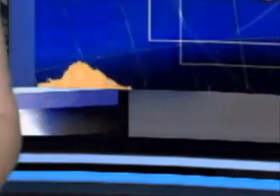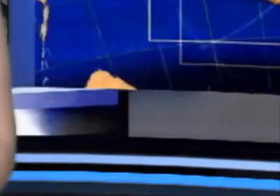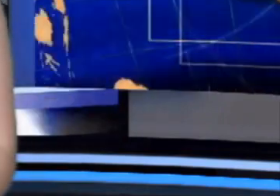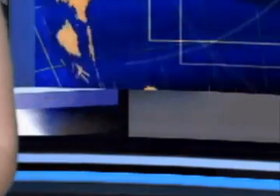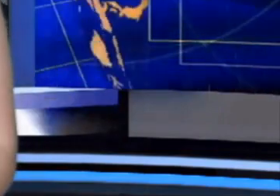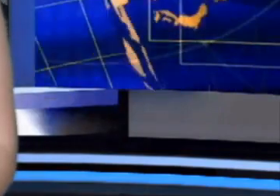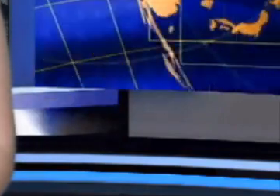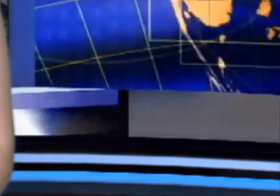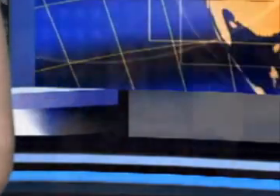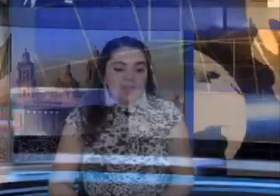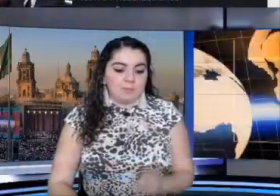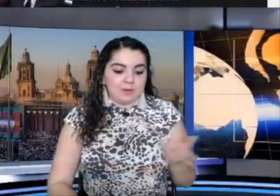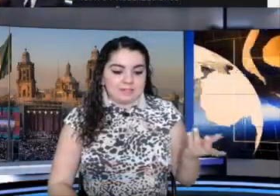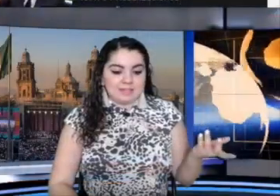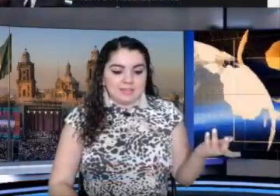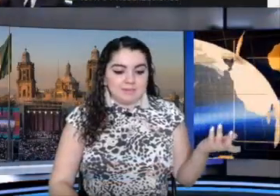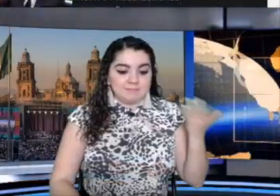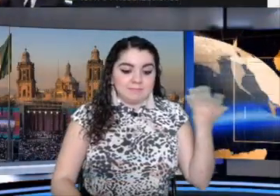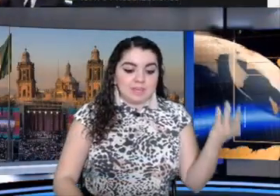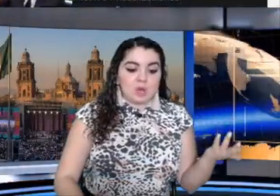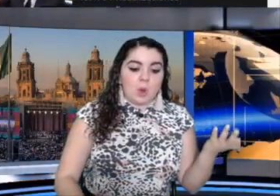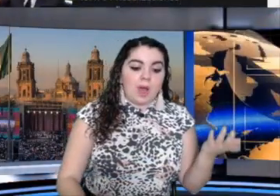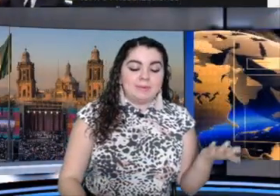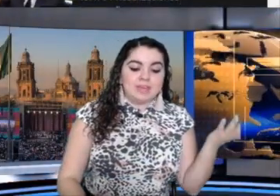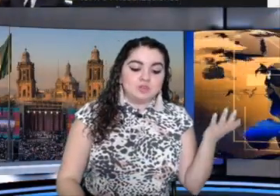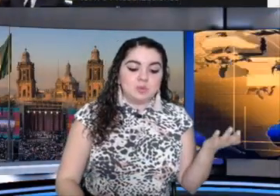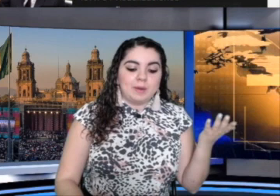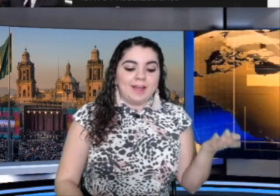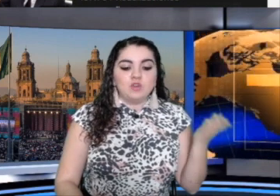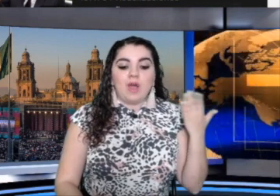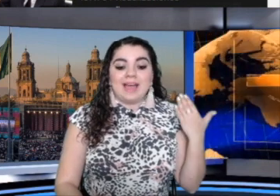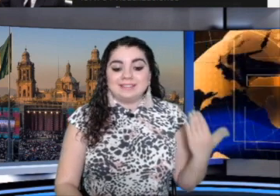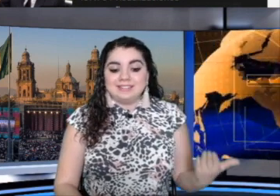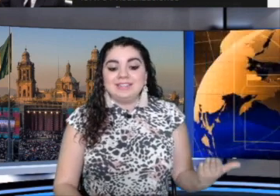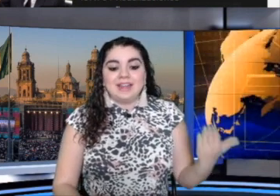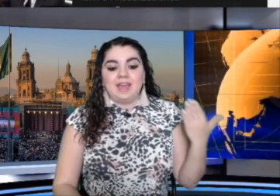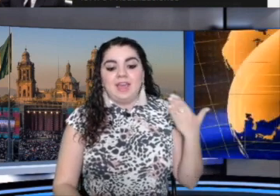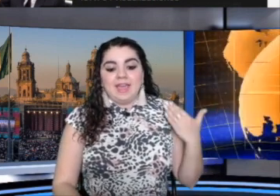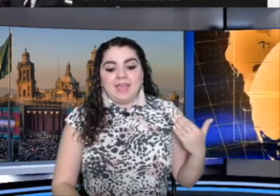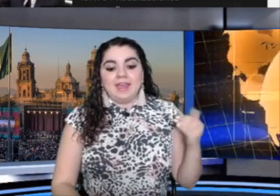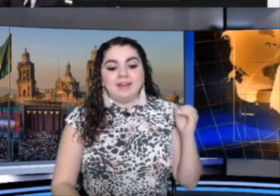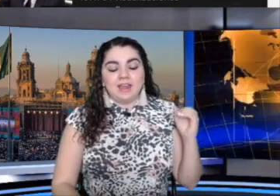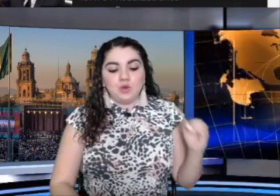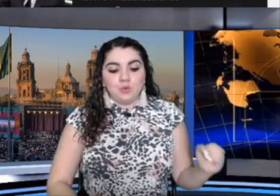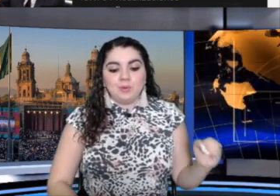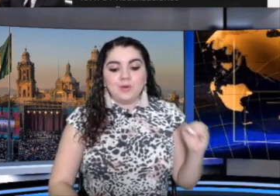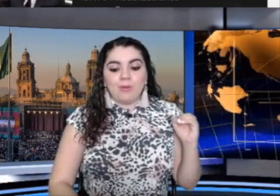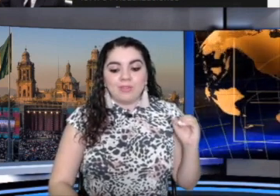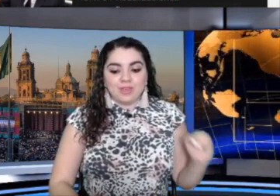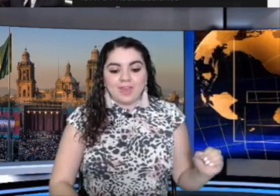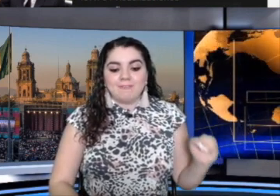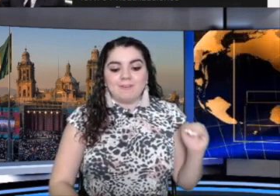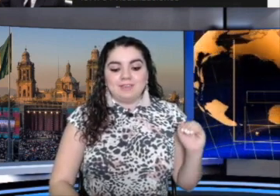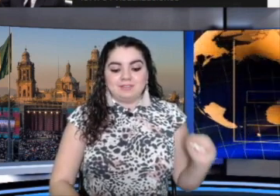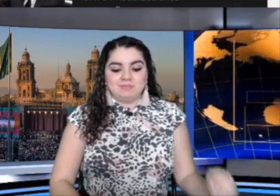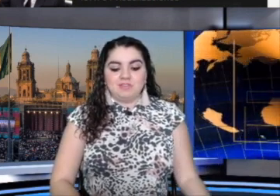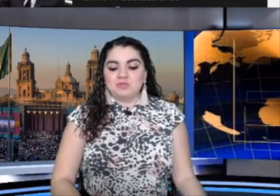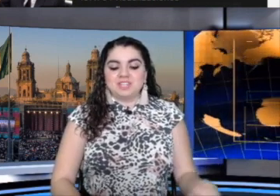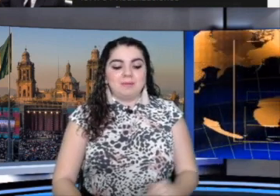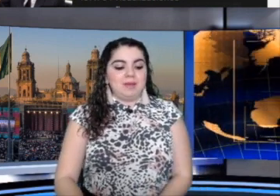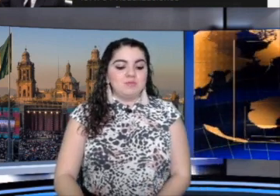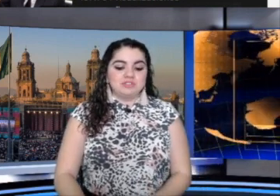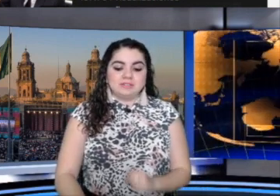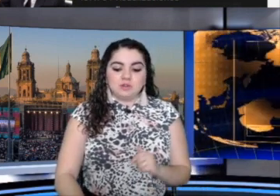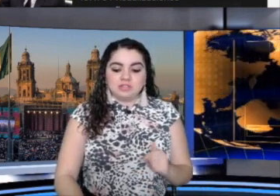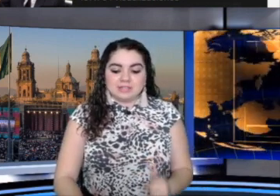hablaba de que México había superado a China en el número de